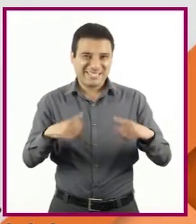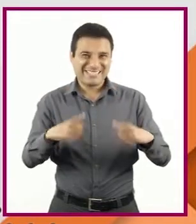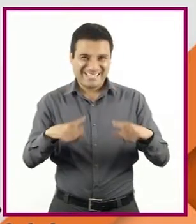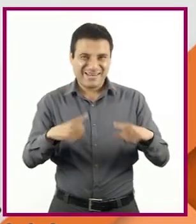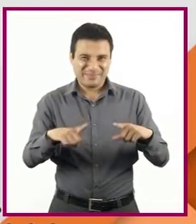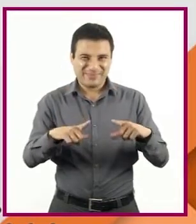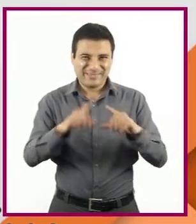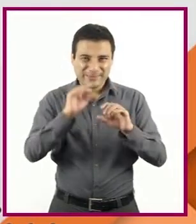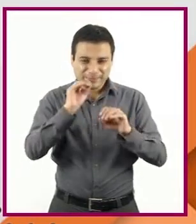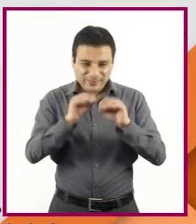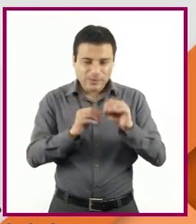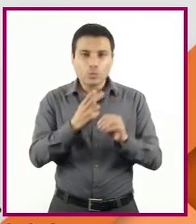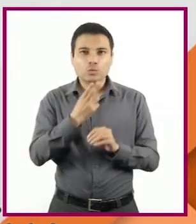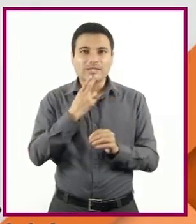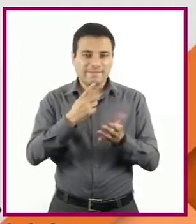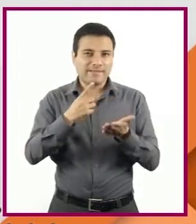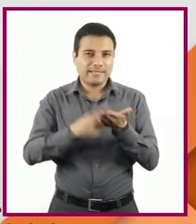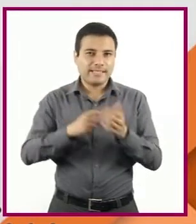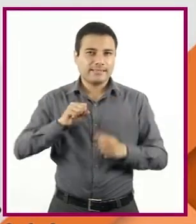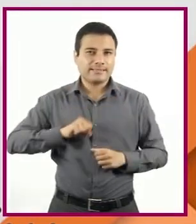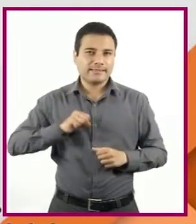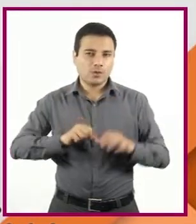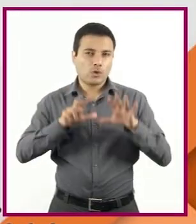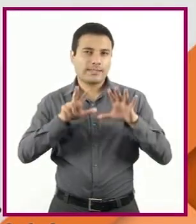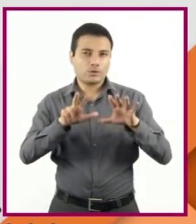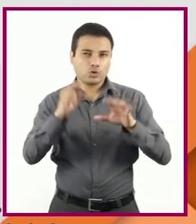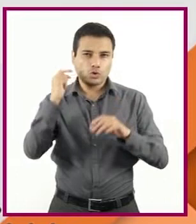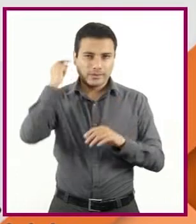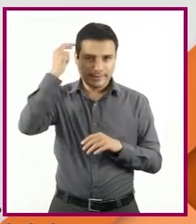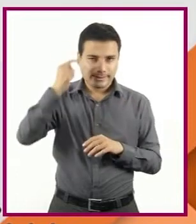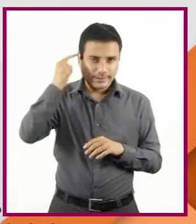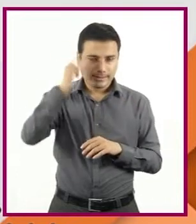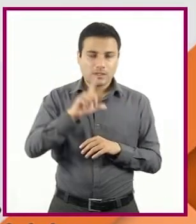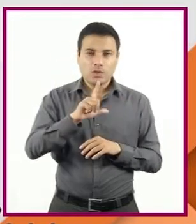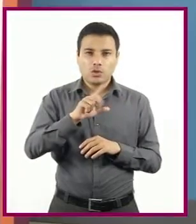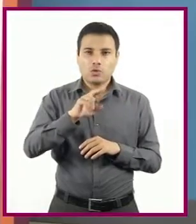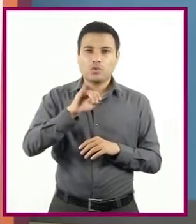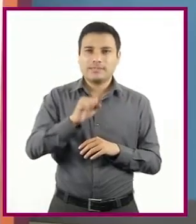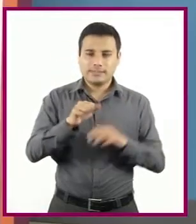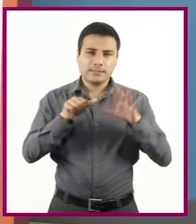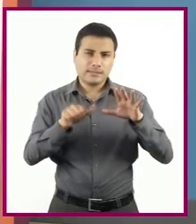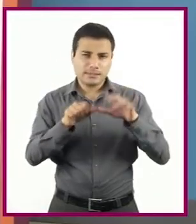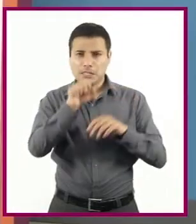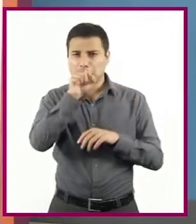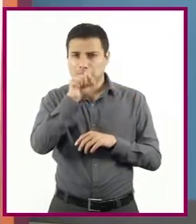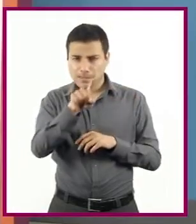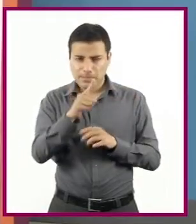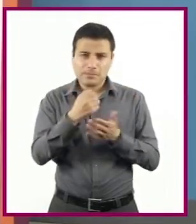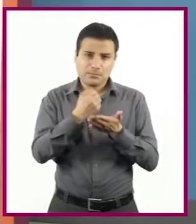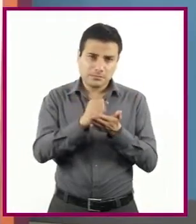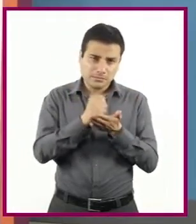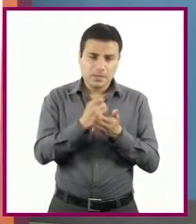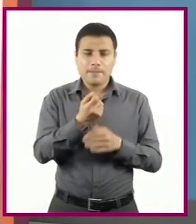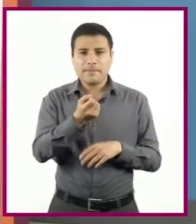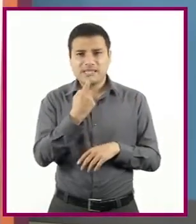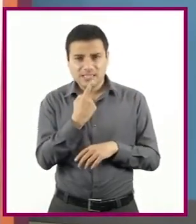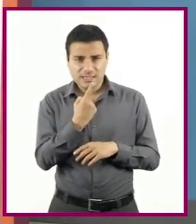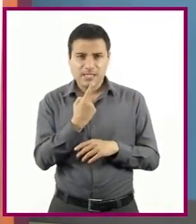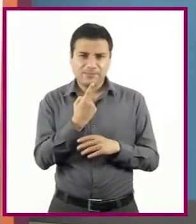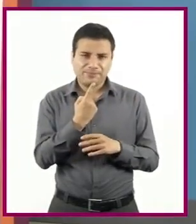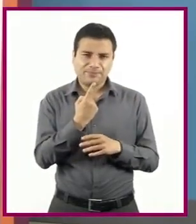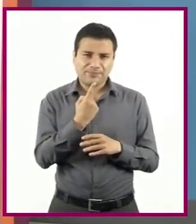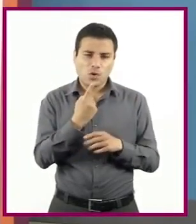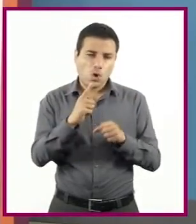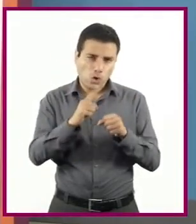XVI en el siglo XVIII, como colorante y planta medicinal. Hasta aquí la